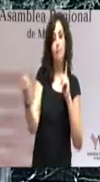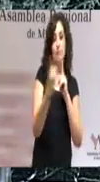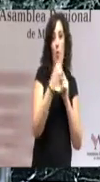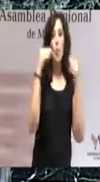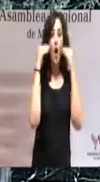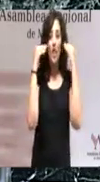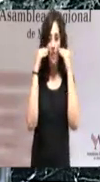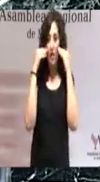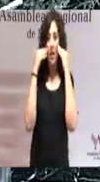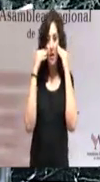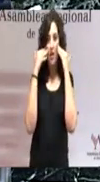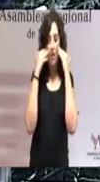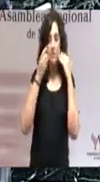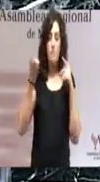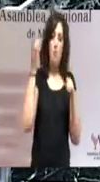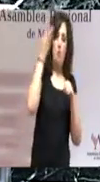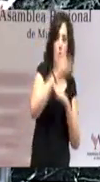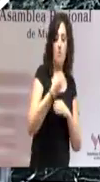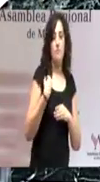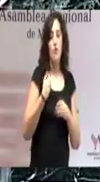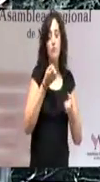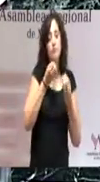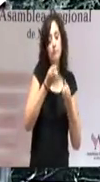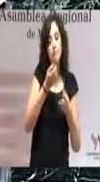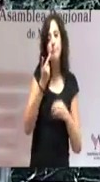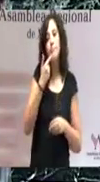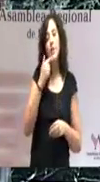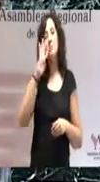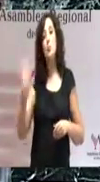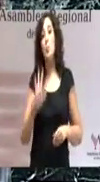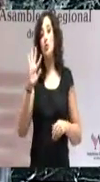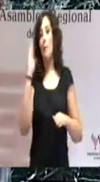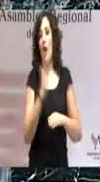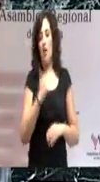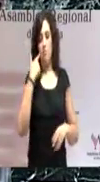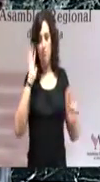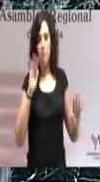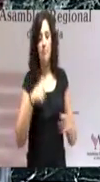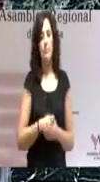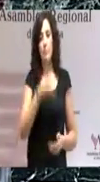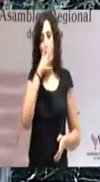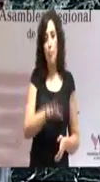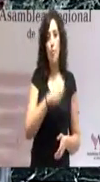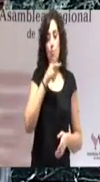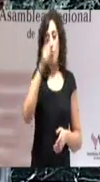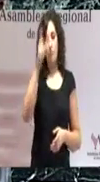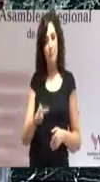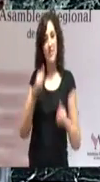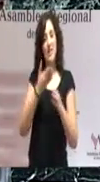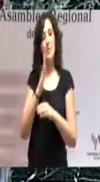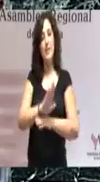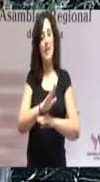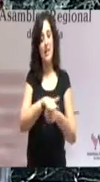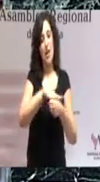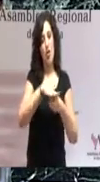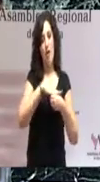Guardia Civil y dice: supuesto penal, atención al ciudadano, denuncia interpuesta por representante local del PSOE de